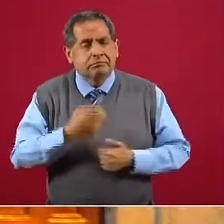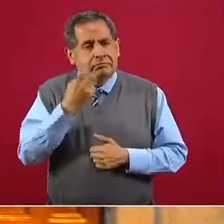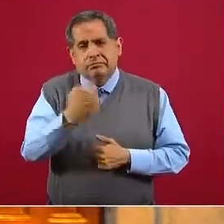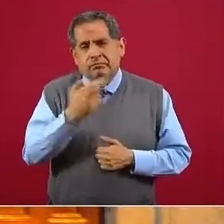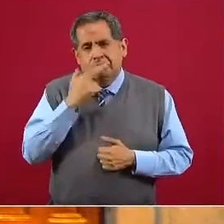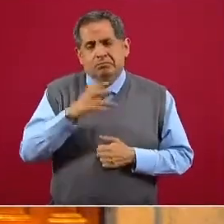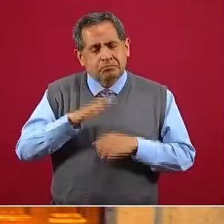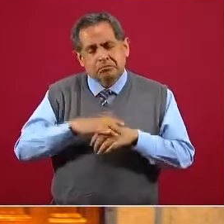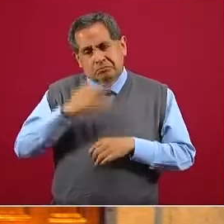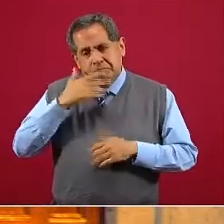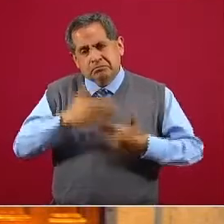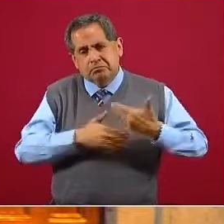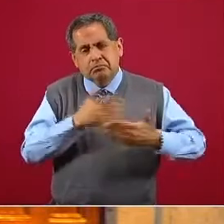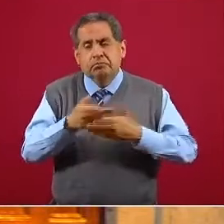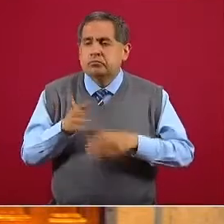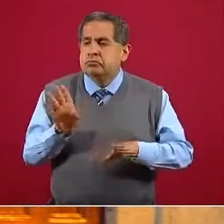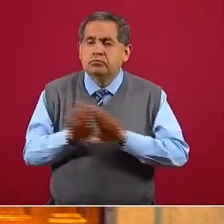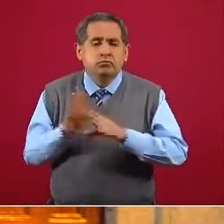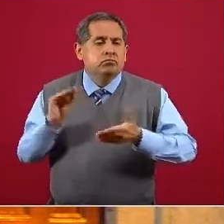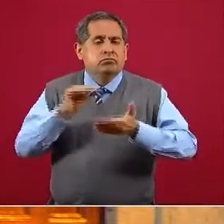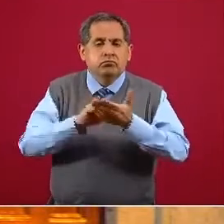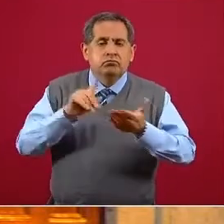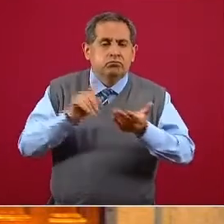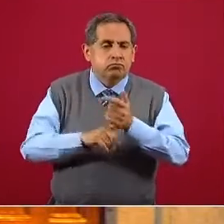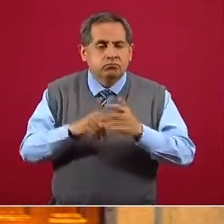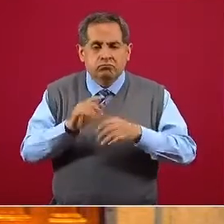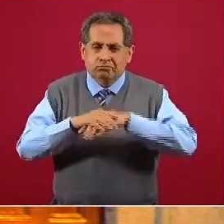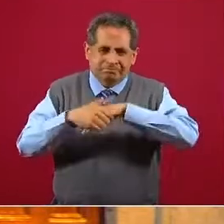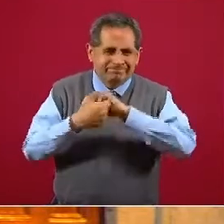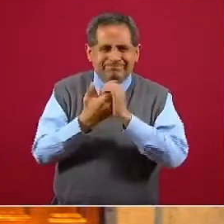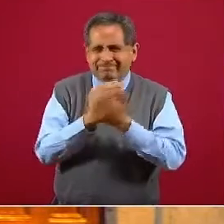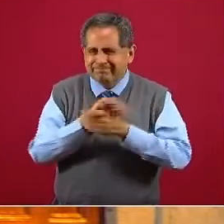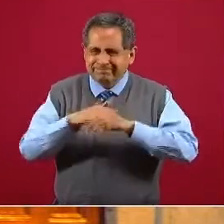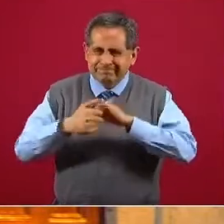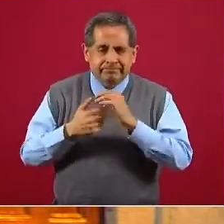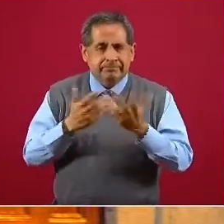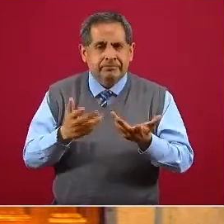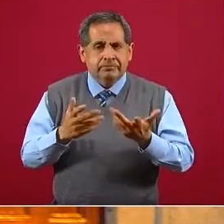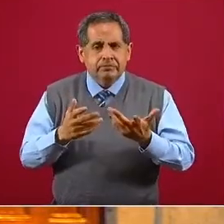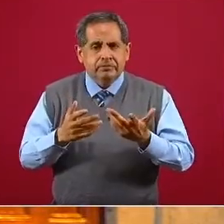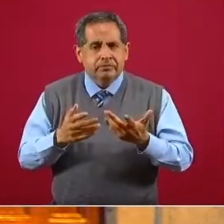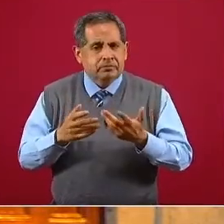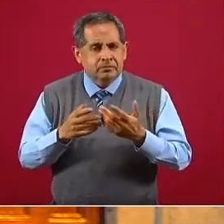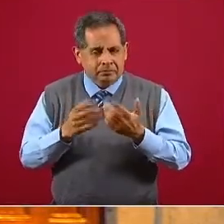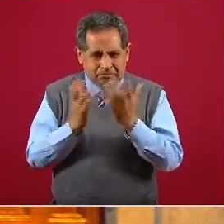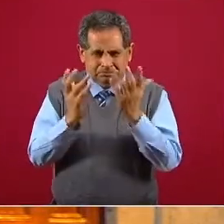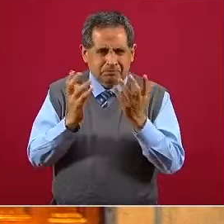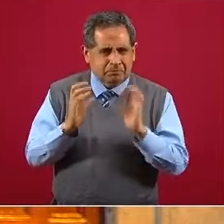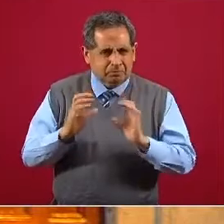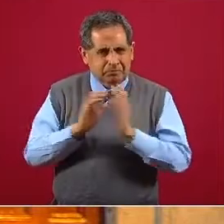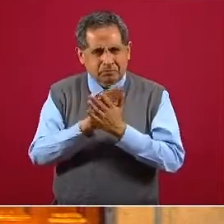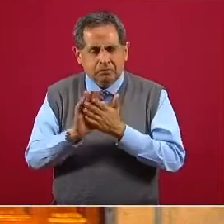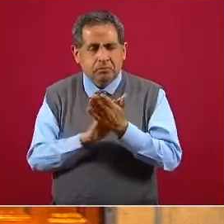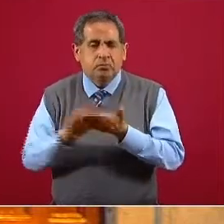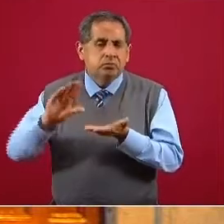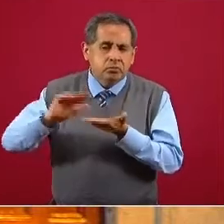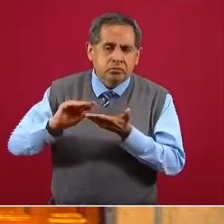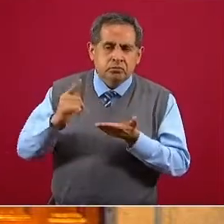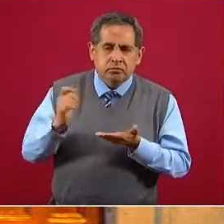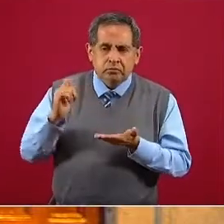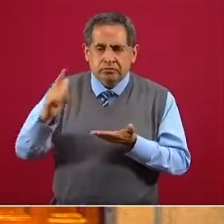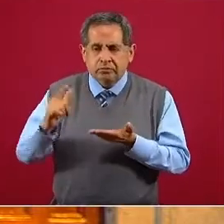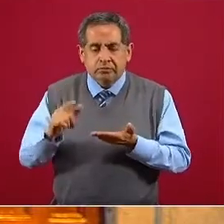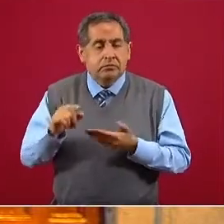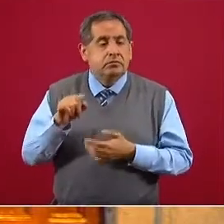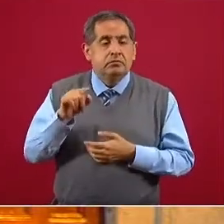lo más posible, incrementar el lavado de manos o el aseo de estas con alcohol gel